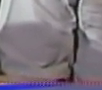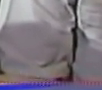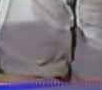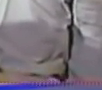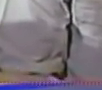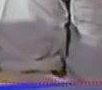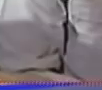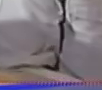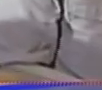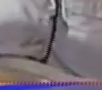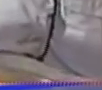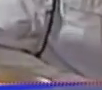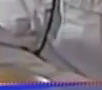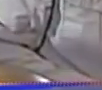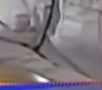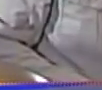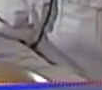Lara, Zulia,